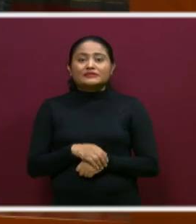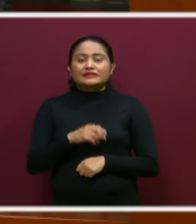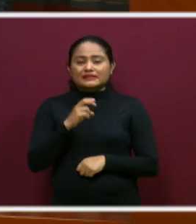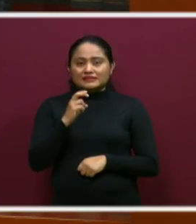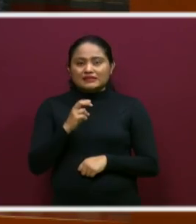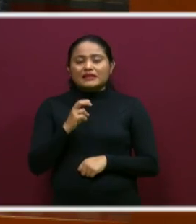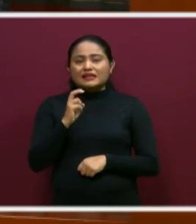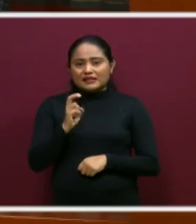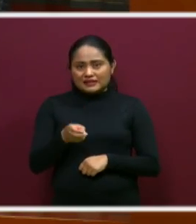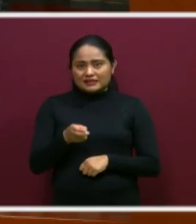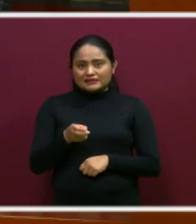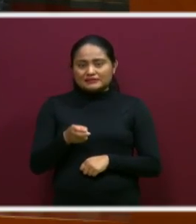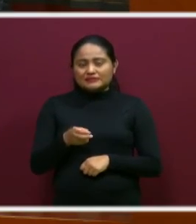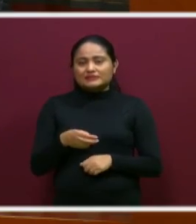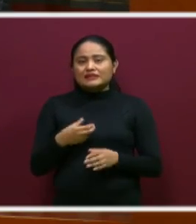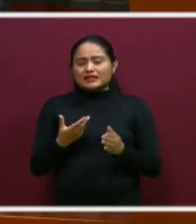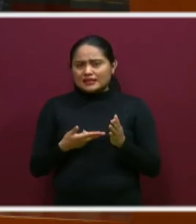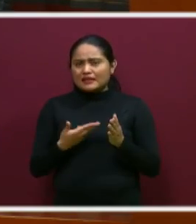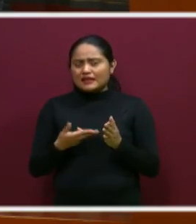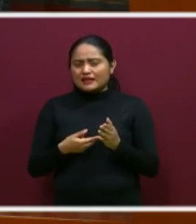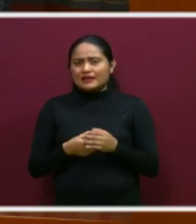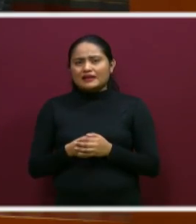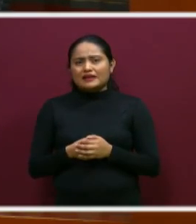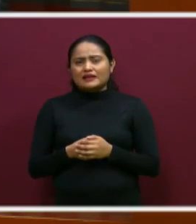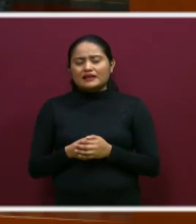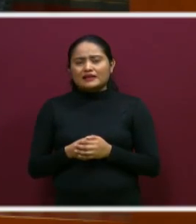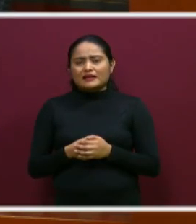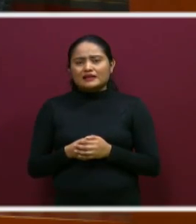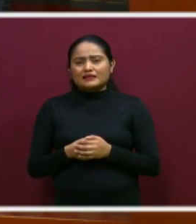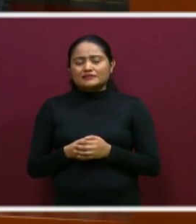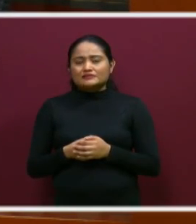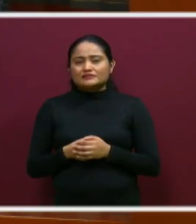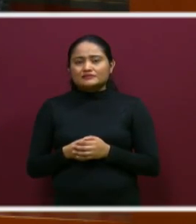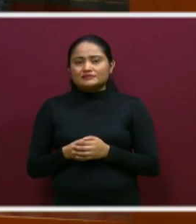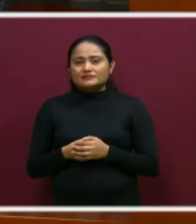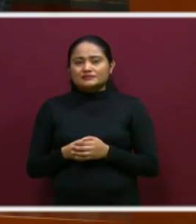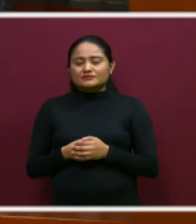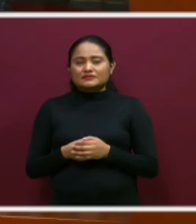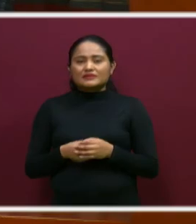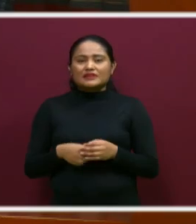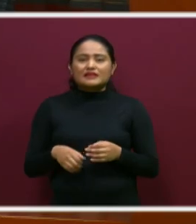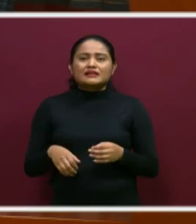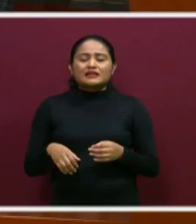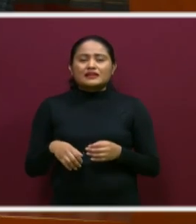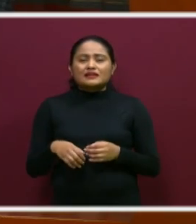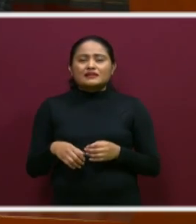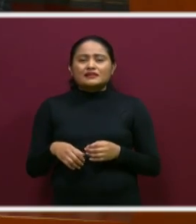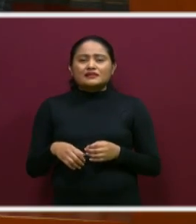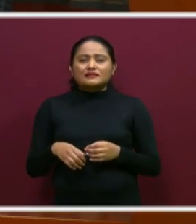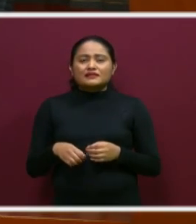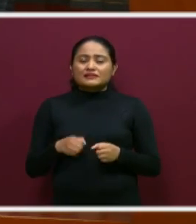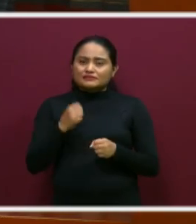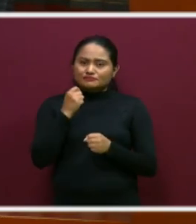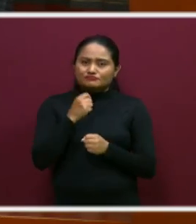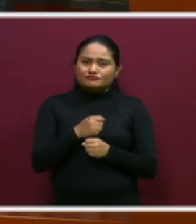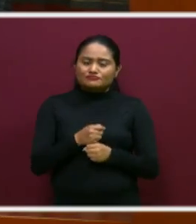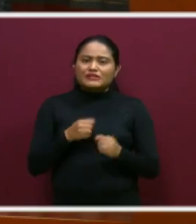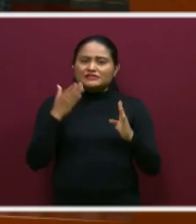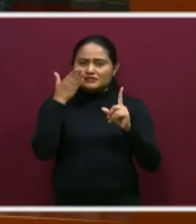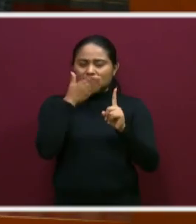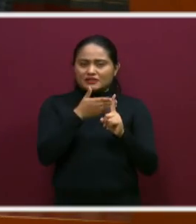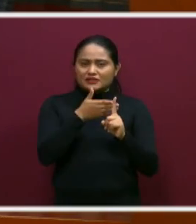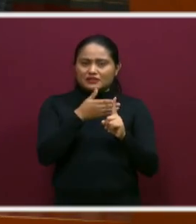teatro forma parte de la compañía que tiene pero es como una subcategoría que éste tiene kits y estos son los dos programas especiales